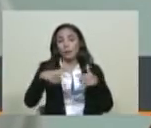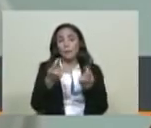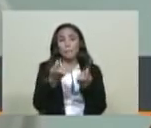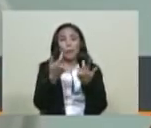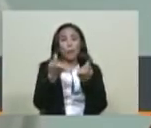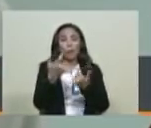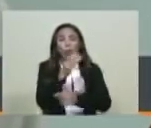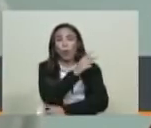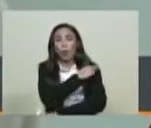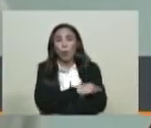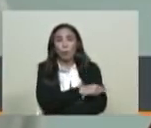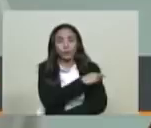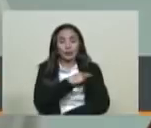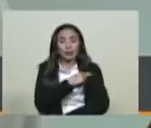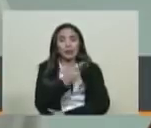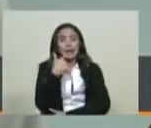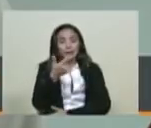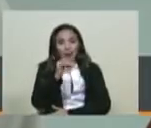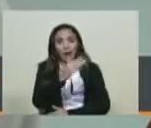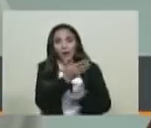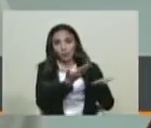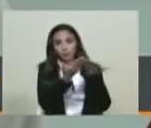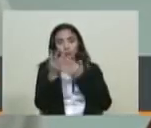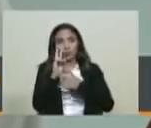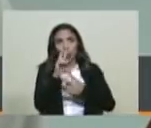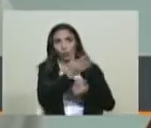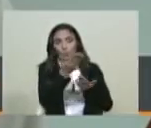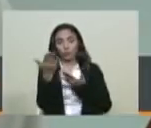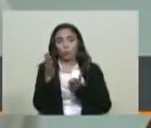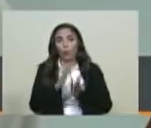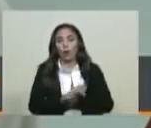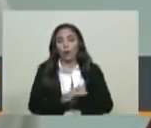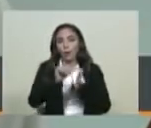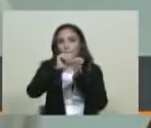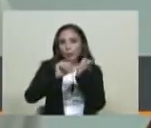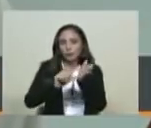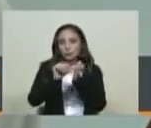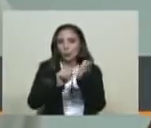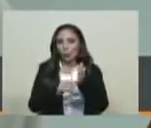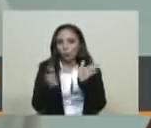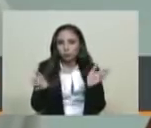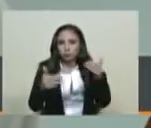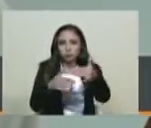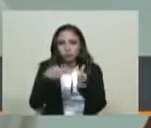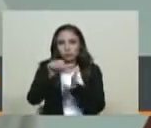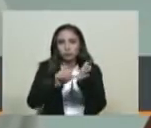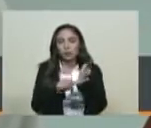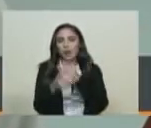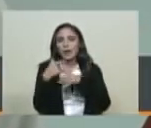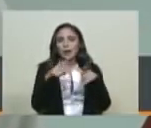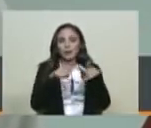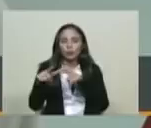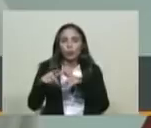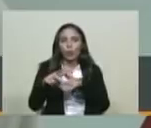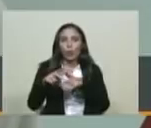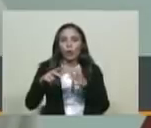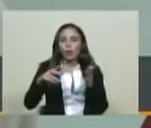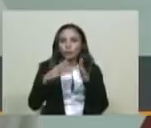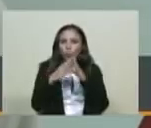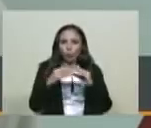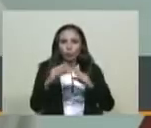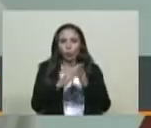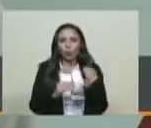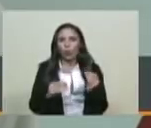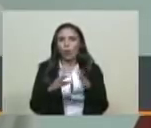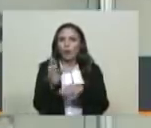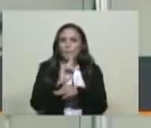tener 5 equipos de arcos en C nuevos. Nos llegaron equipos de laparoscopia para hacer cirugía mínimamente